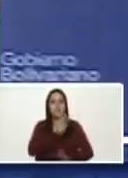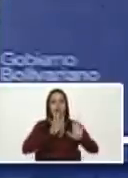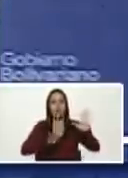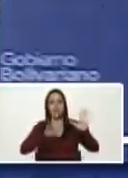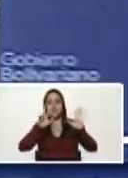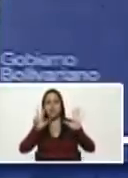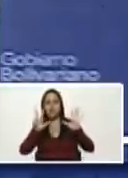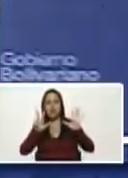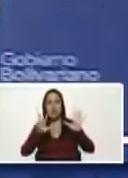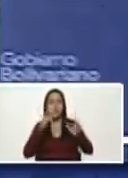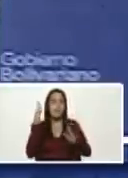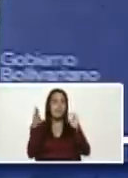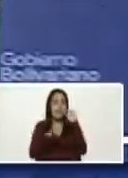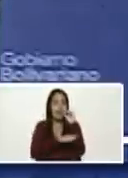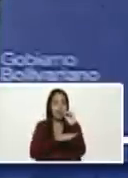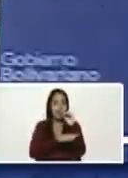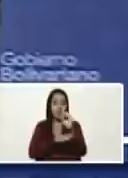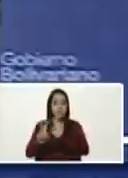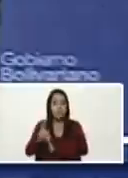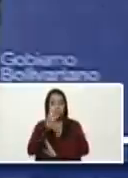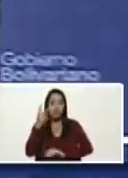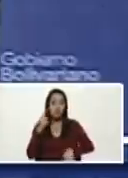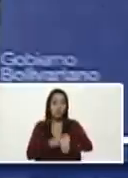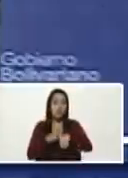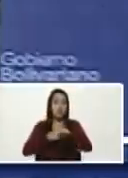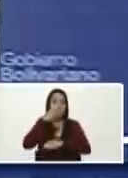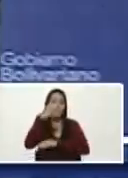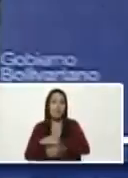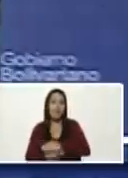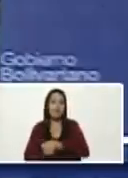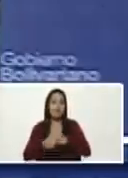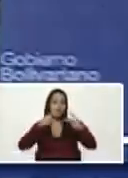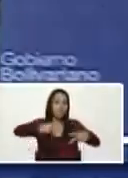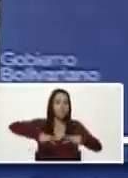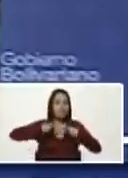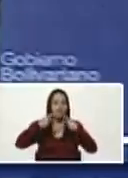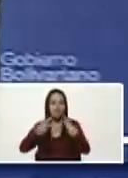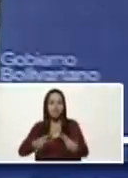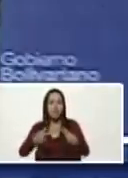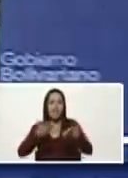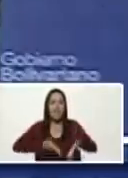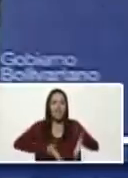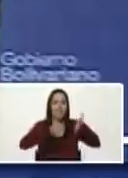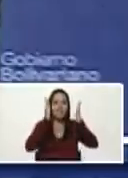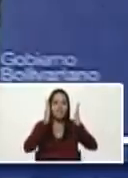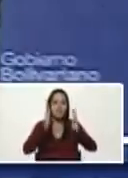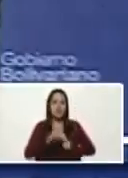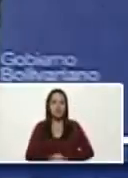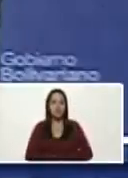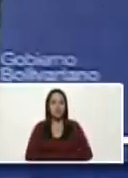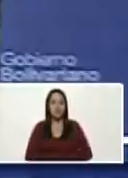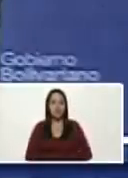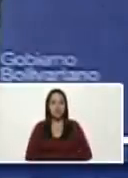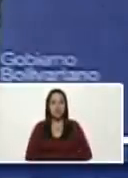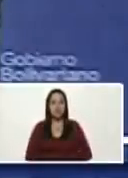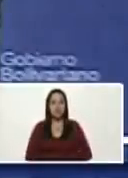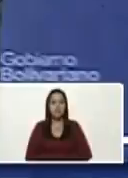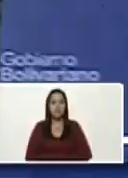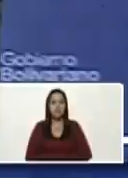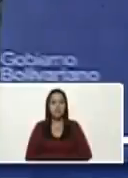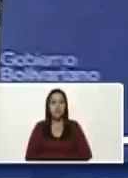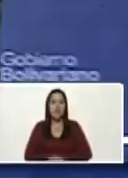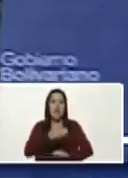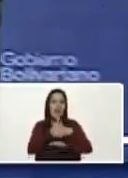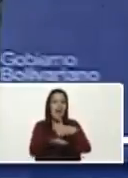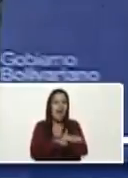54.598 petros para la segunda fase del proyecto de rehabilitación del edificio patrimonial, antigua sede